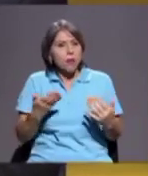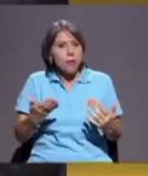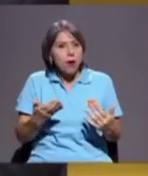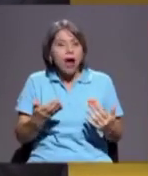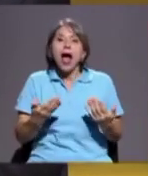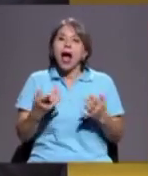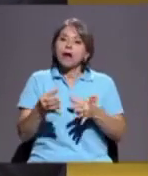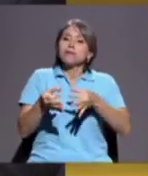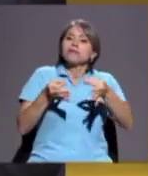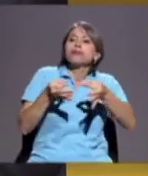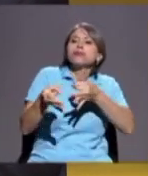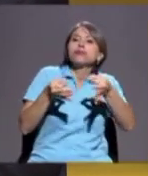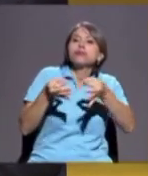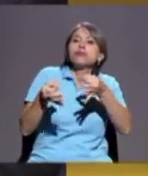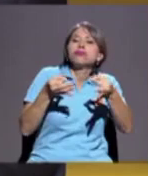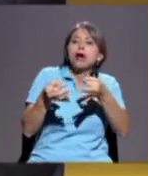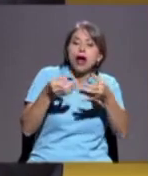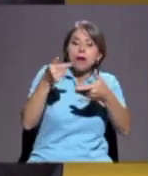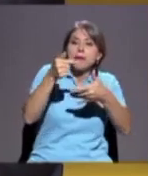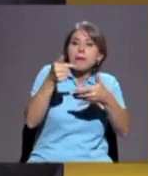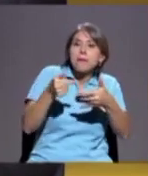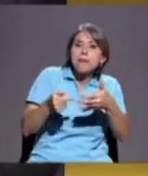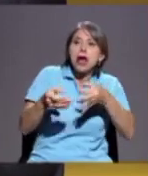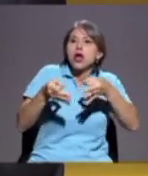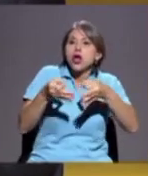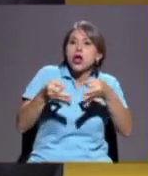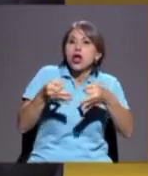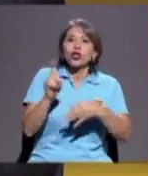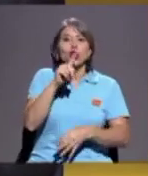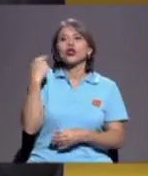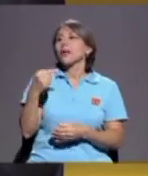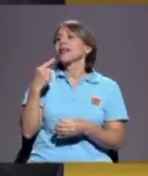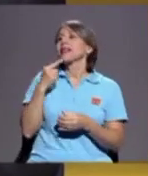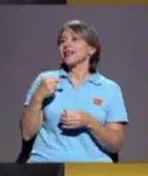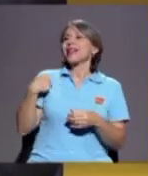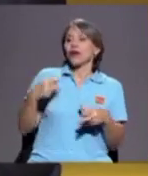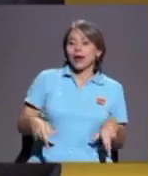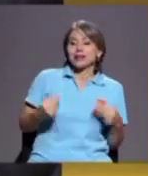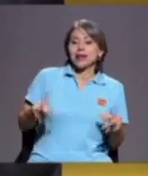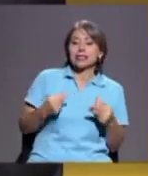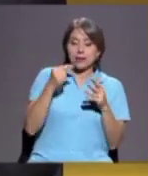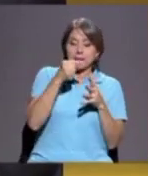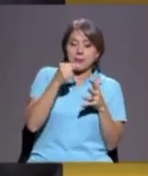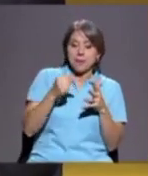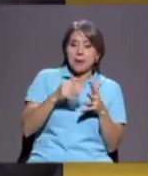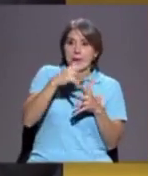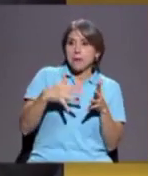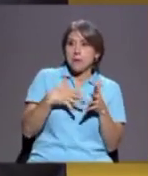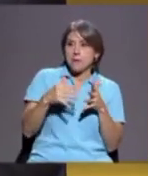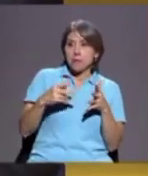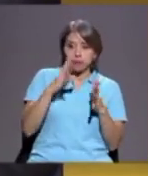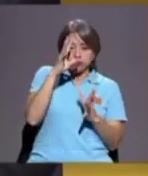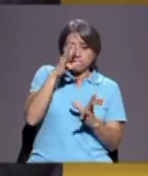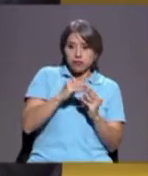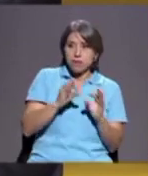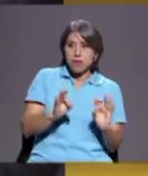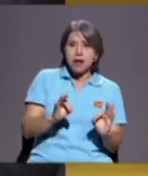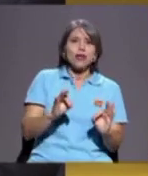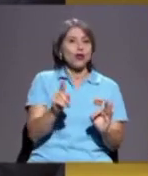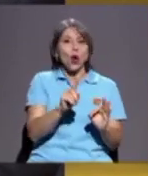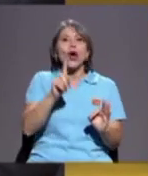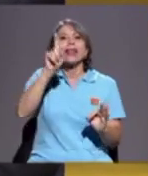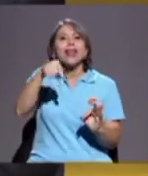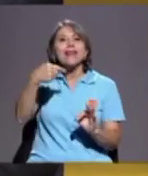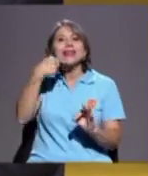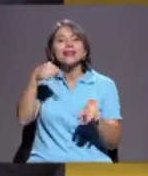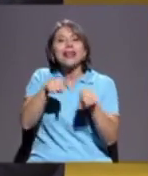rendición de cuentas no es simplemente decirme los efectos financieros contables, sino el impacto del proyecto. Entonces comienzan a hacerse toda una